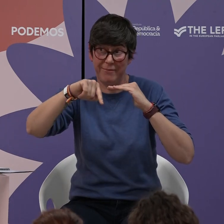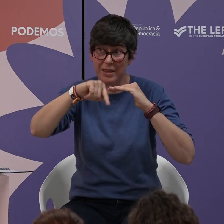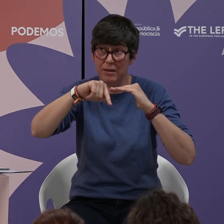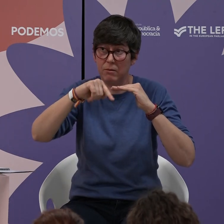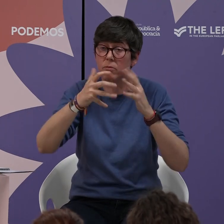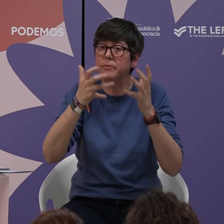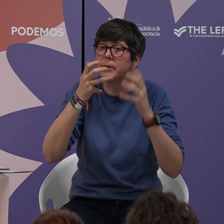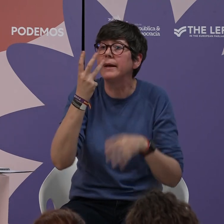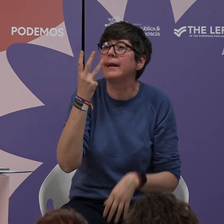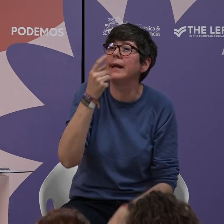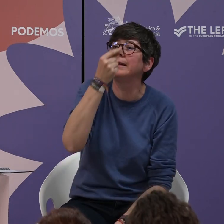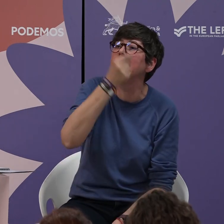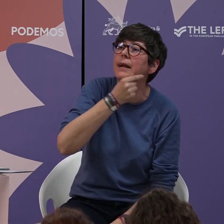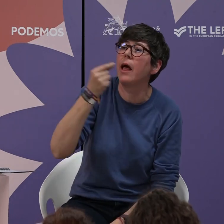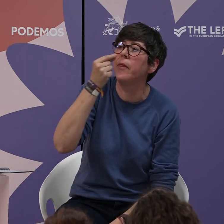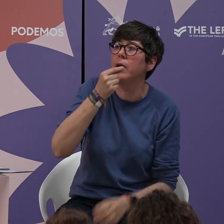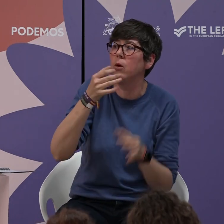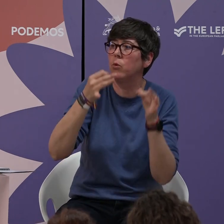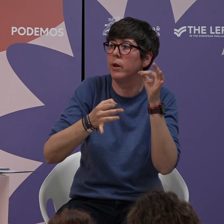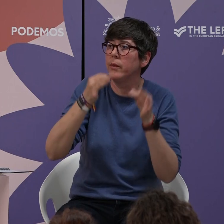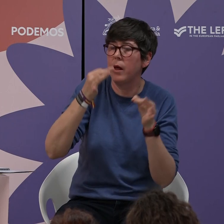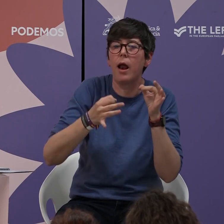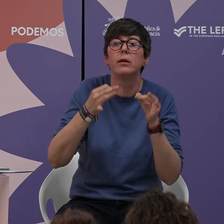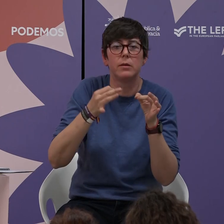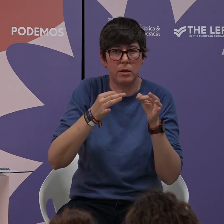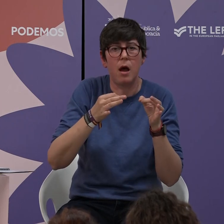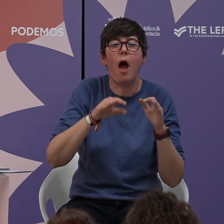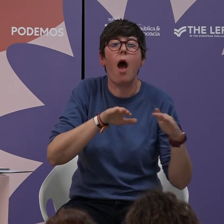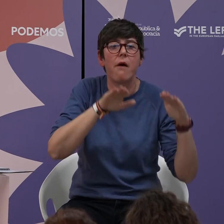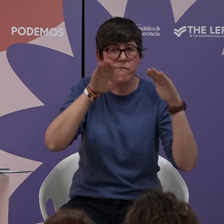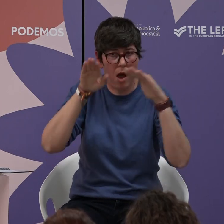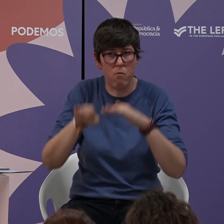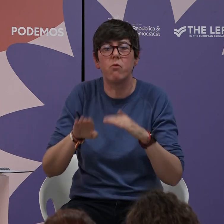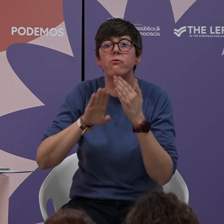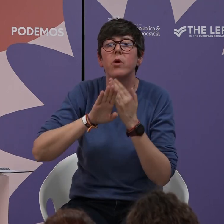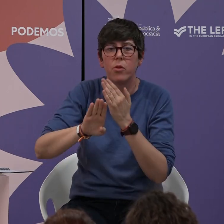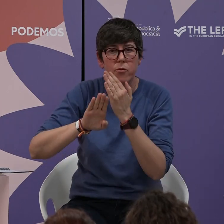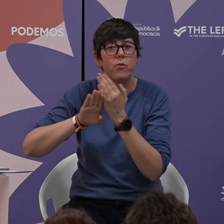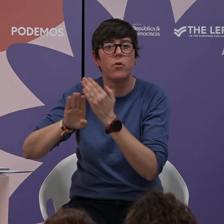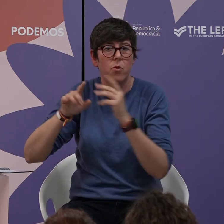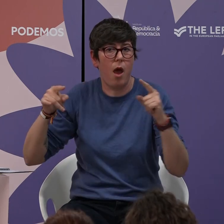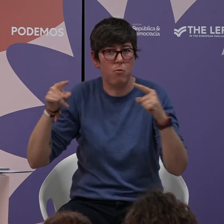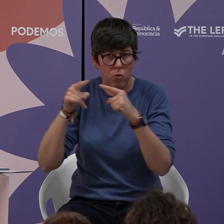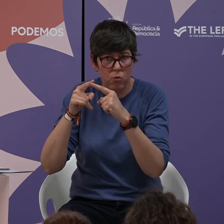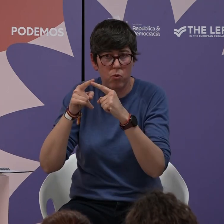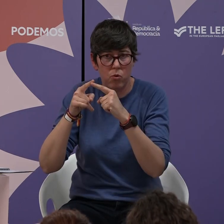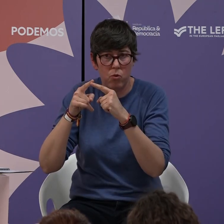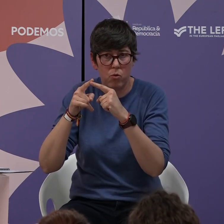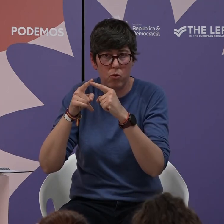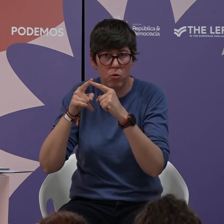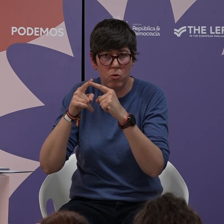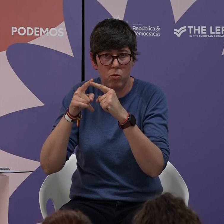que bueno es lo que se denomina Y bueno ya tienen tres sentencias judiciales a favor